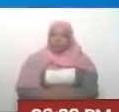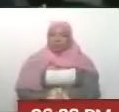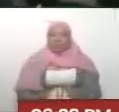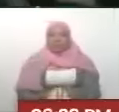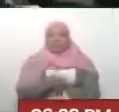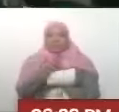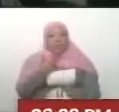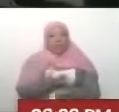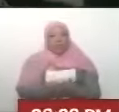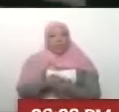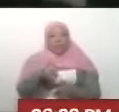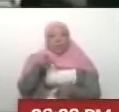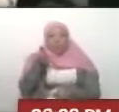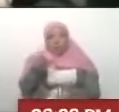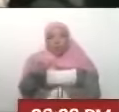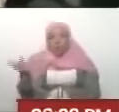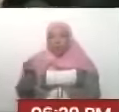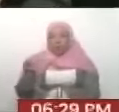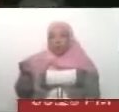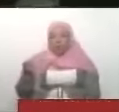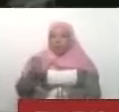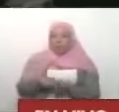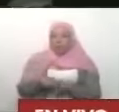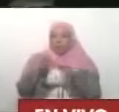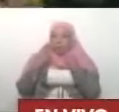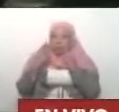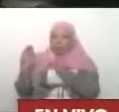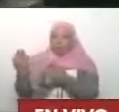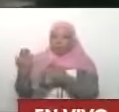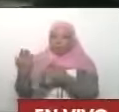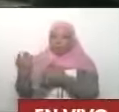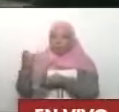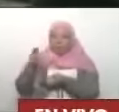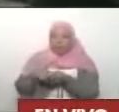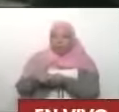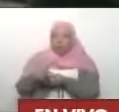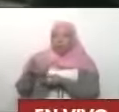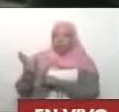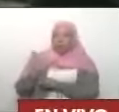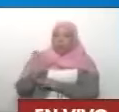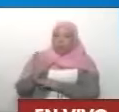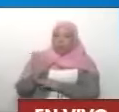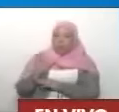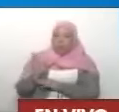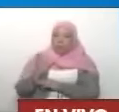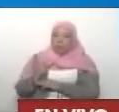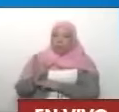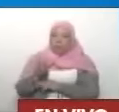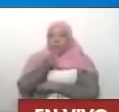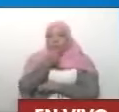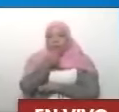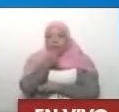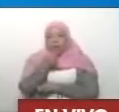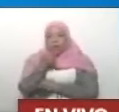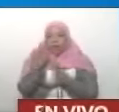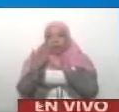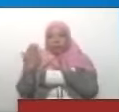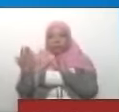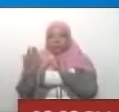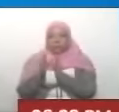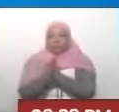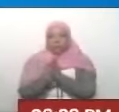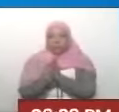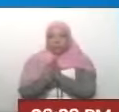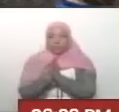a Grecia, a Mervin, que se sienten aquí en el mueble del conversadito, le presten el micrófono, porque